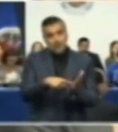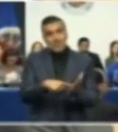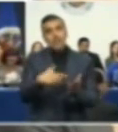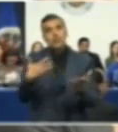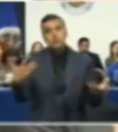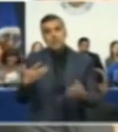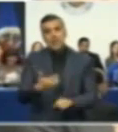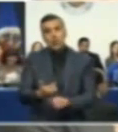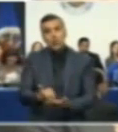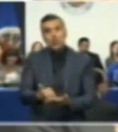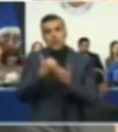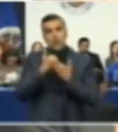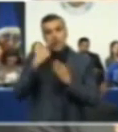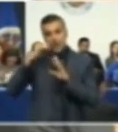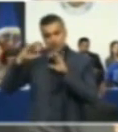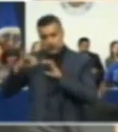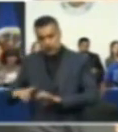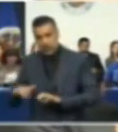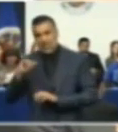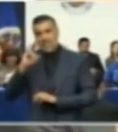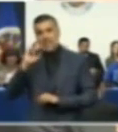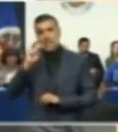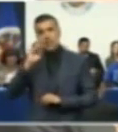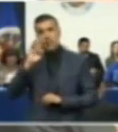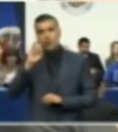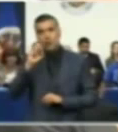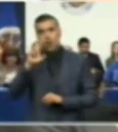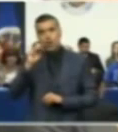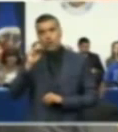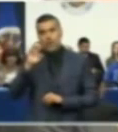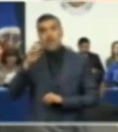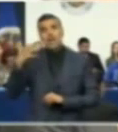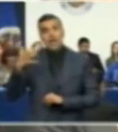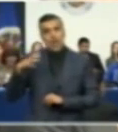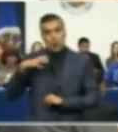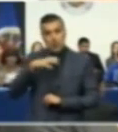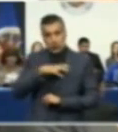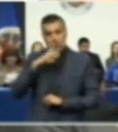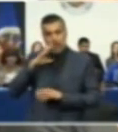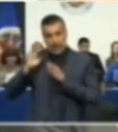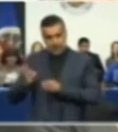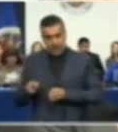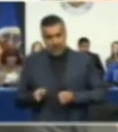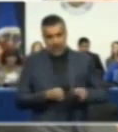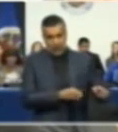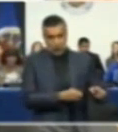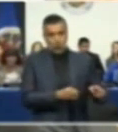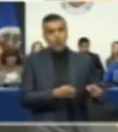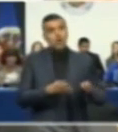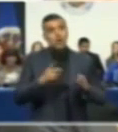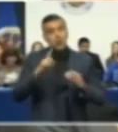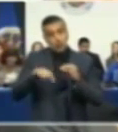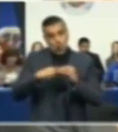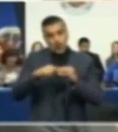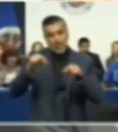gran utilidad para un informe que estaría preparando la Comisión Interamericana